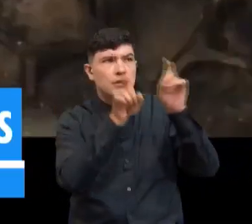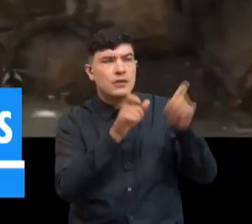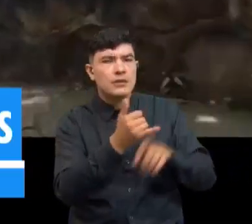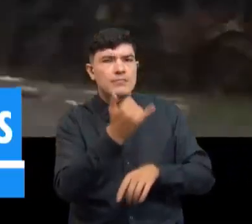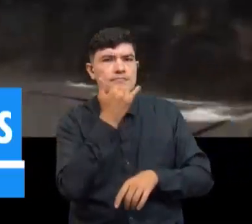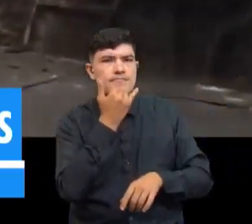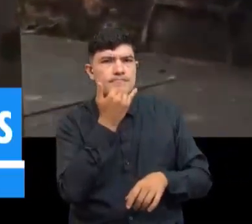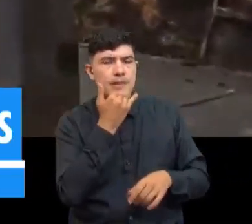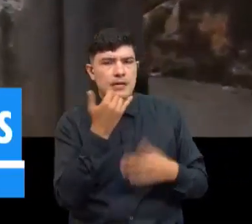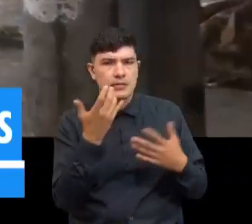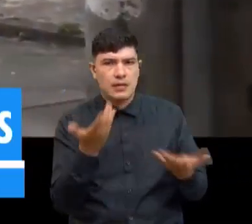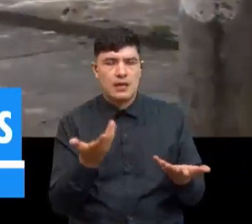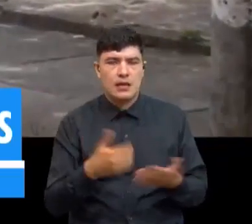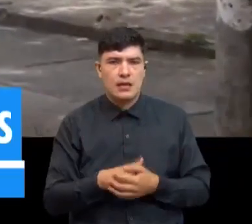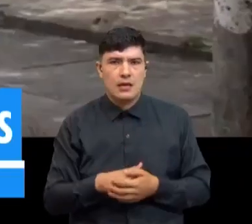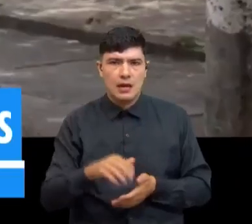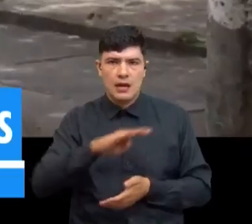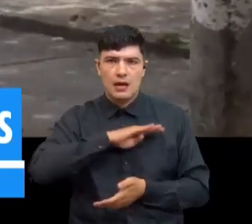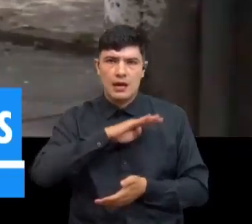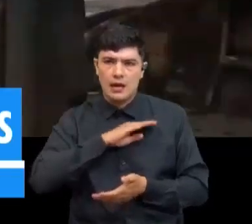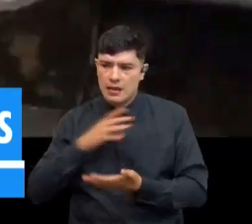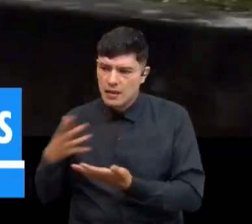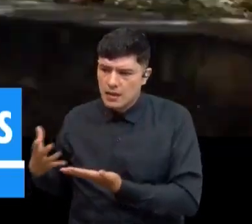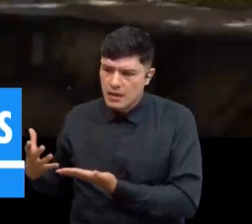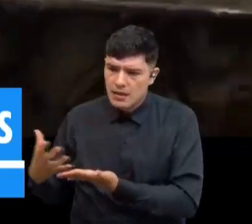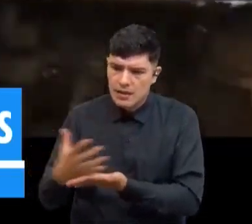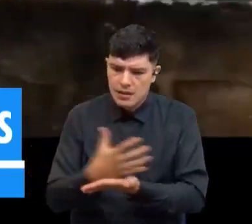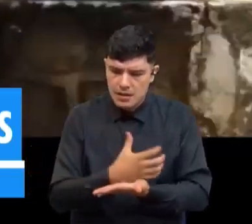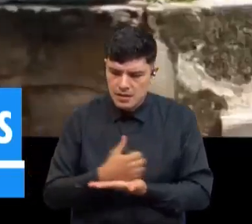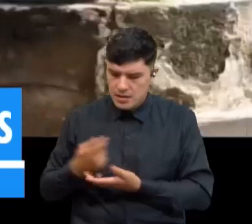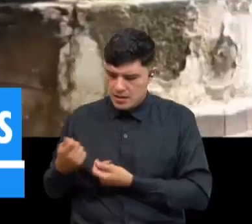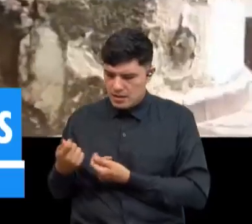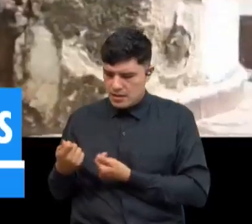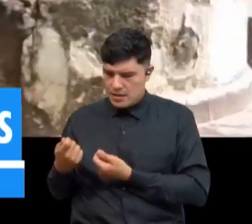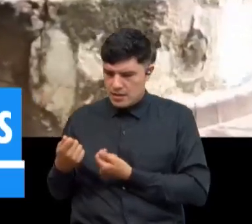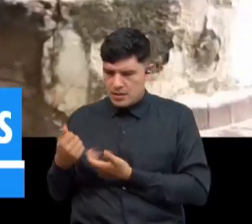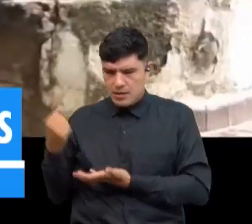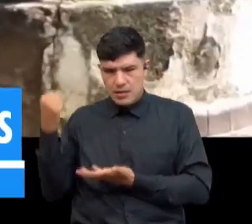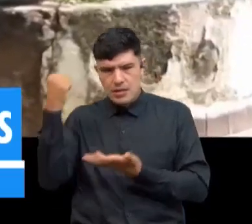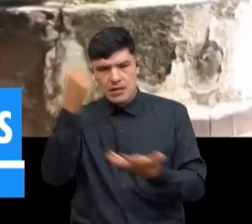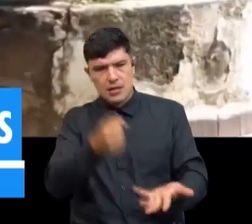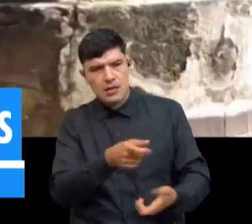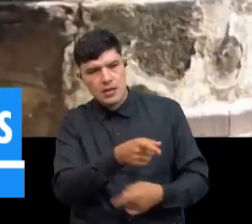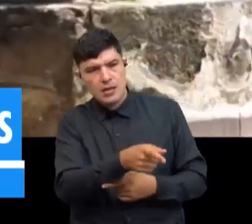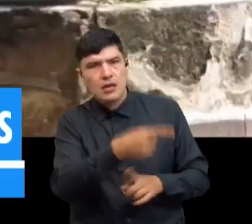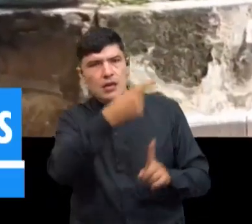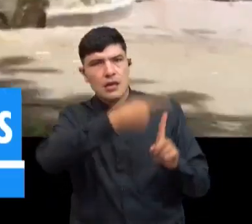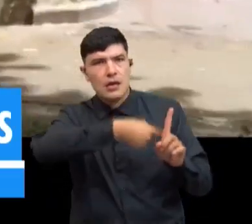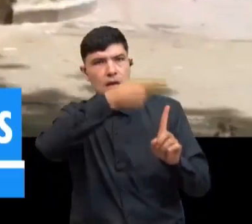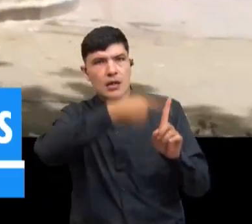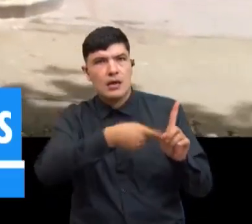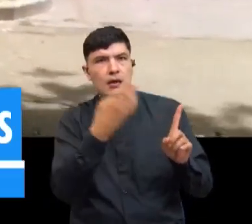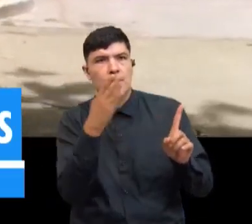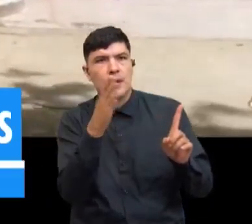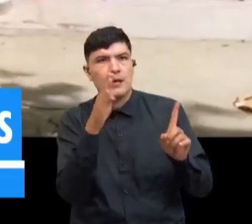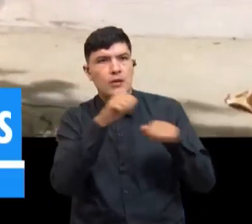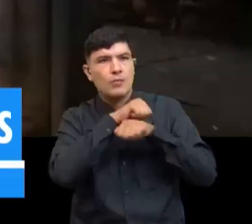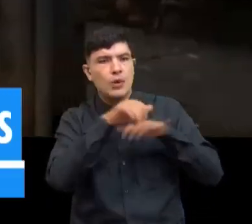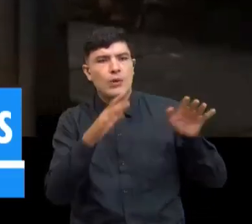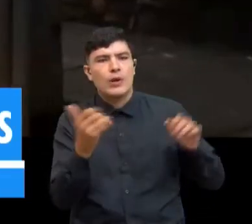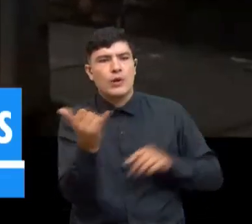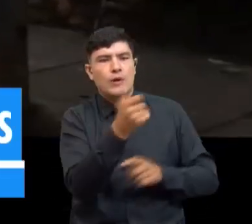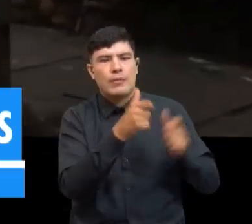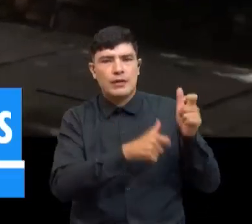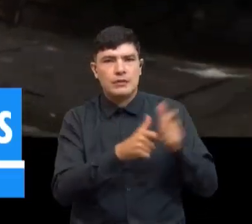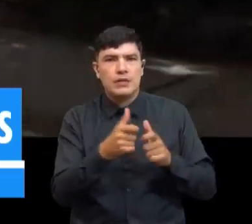con los recursos que la Administración Municipal de Bucaramanga ha destinado para el alquiler de baños públicos para los habitantes de la calle.